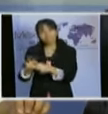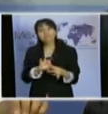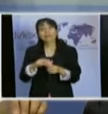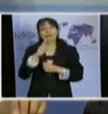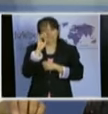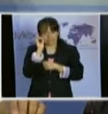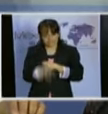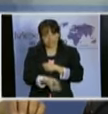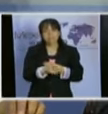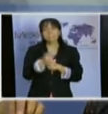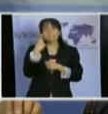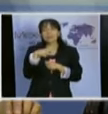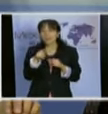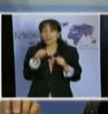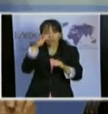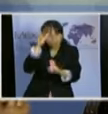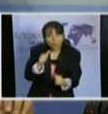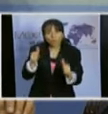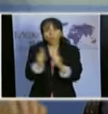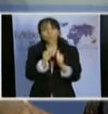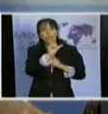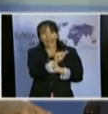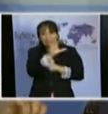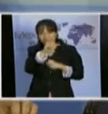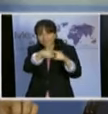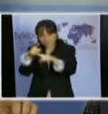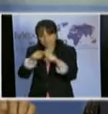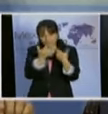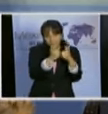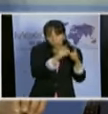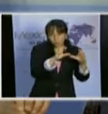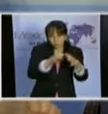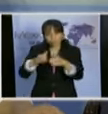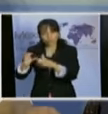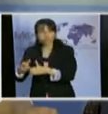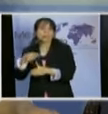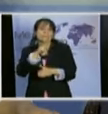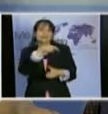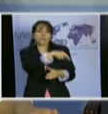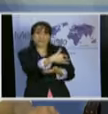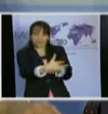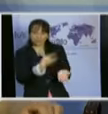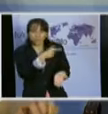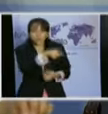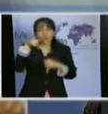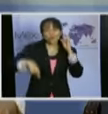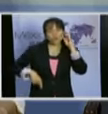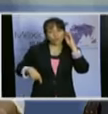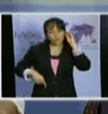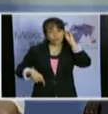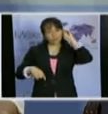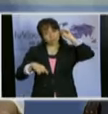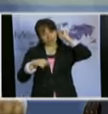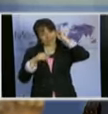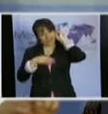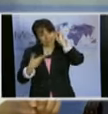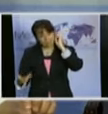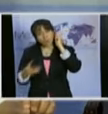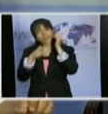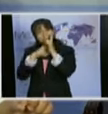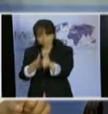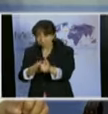México. Ahora estamos preparando el diálogo con la Secretaría Iberoamericana para retomar los compromisos